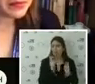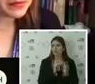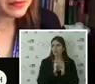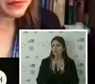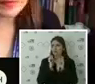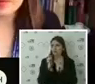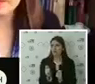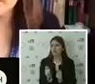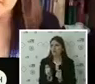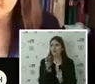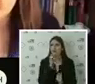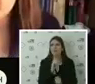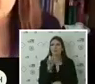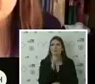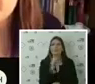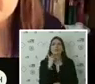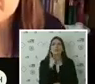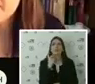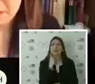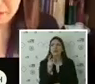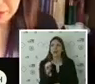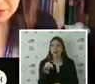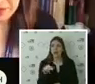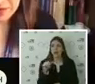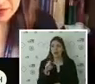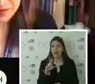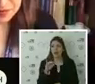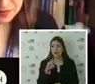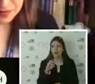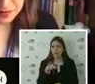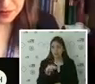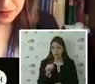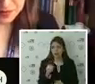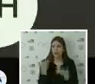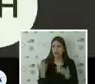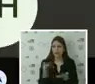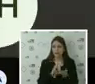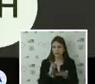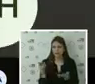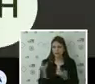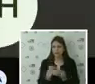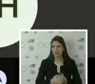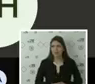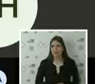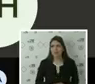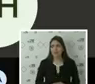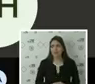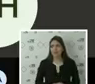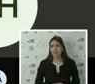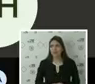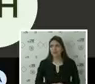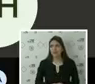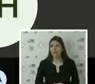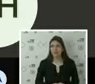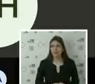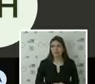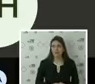uso de la voz a la diputada Ana Cristina Hernández. Muchas gracias, diputada. Adelante.